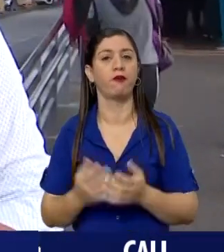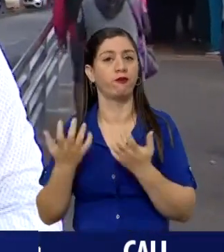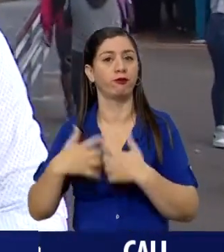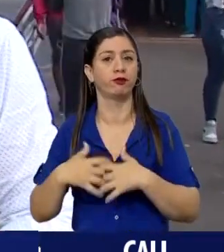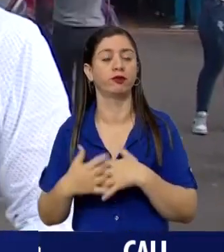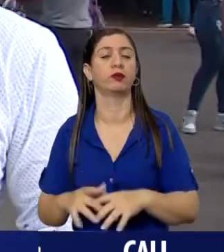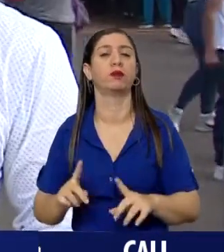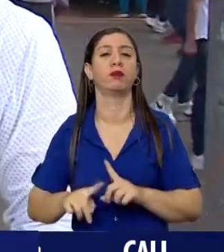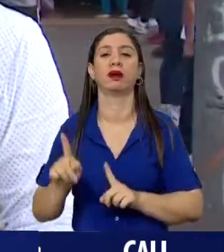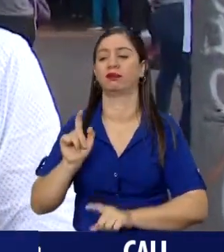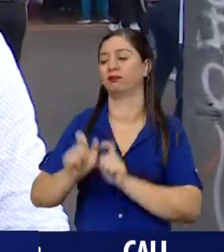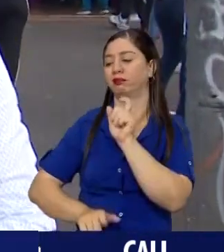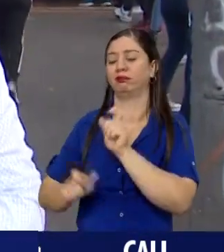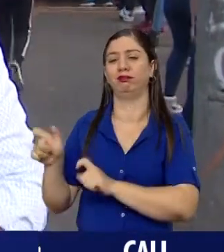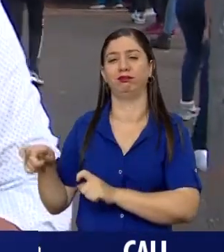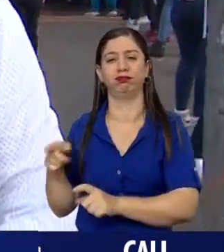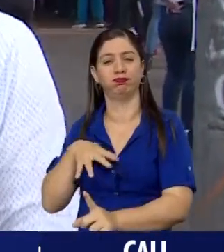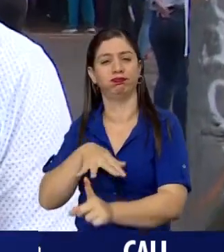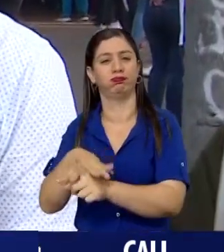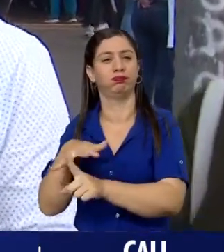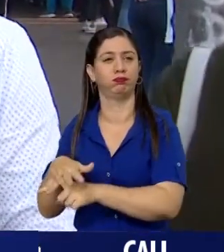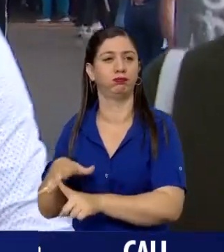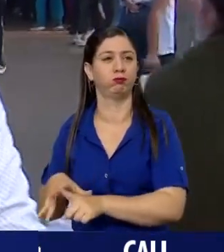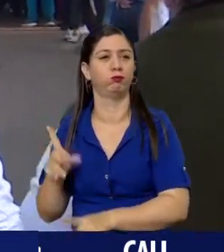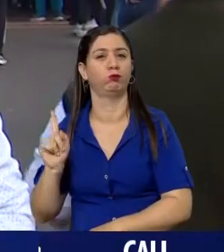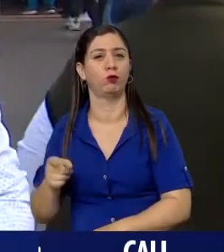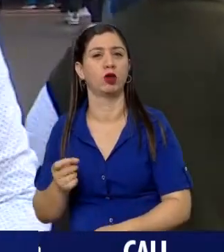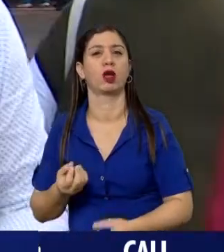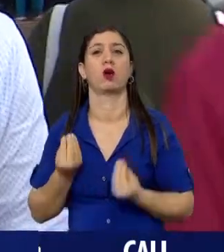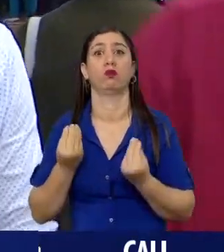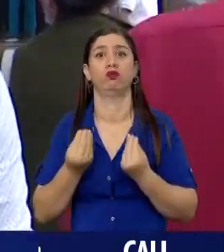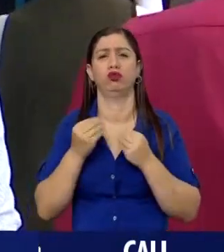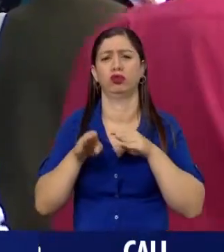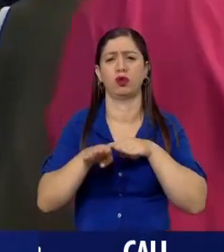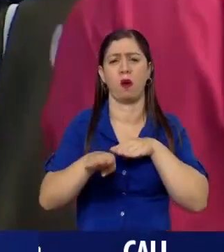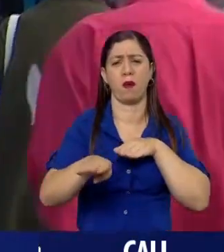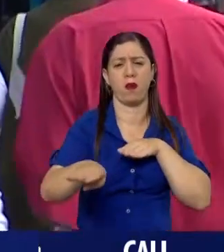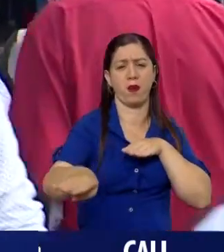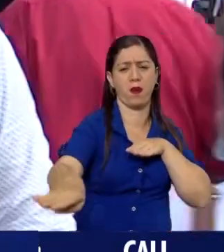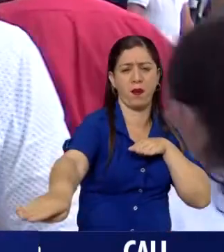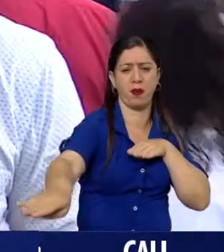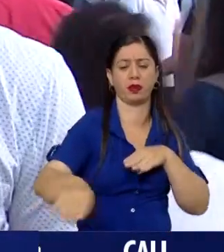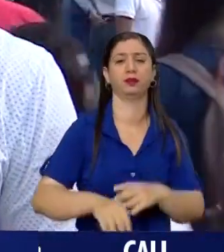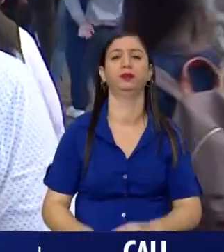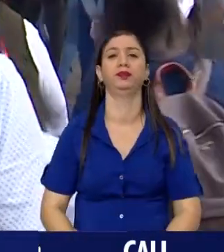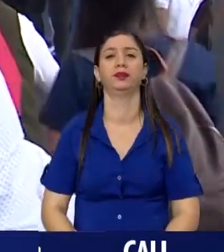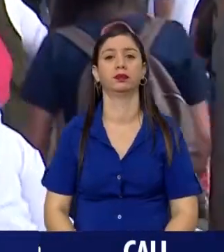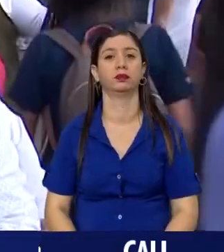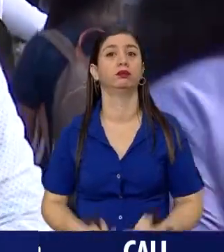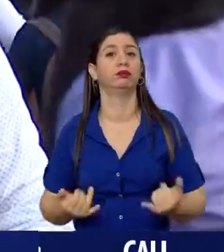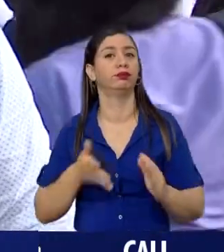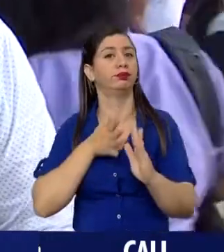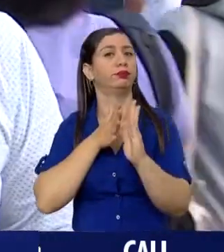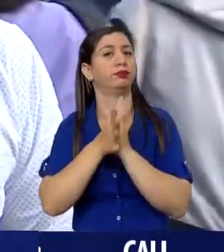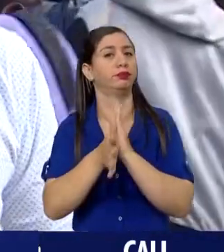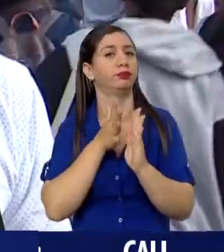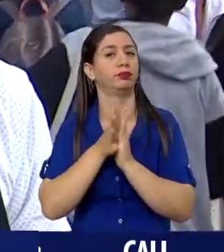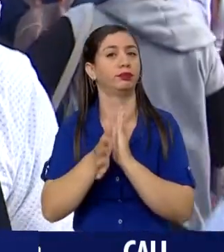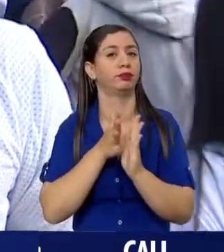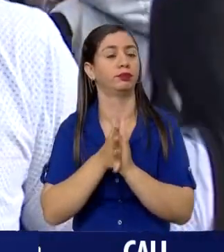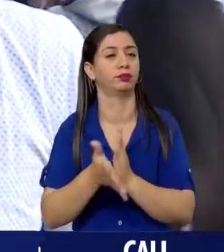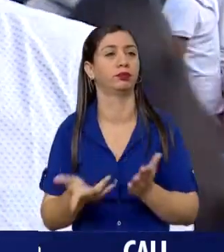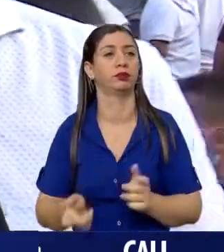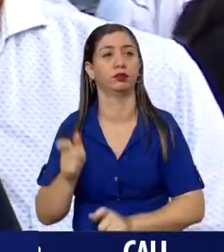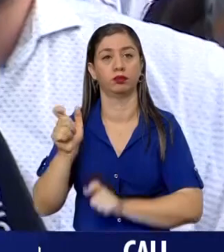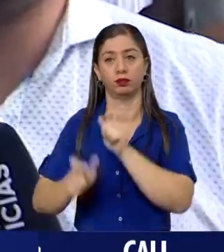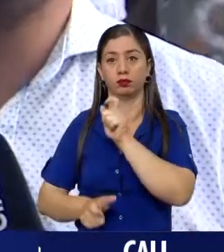personas pues están viéndose bastante afectadas por el alto flujo vehicular que se está viendo en ese sector. Ahora, yo le comento que con el tema de los